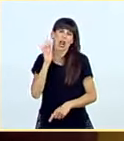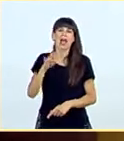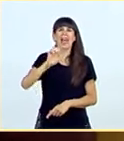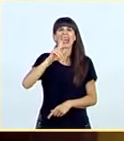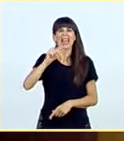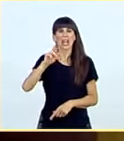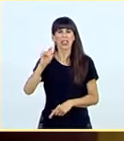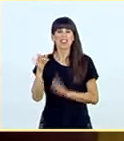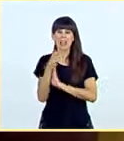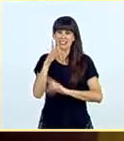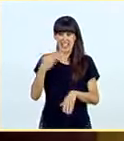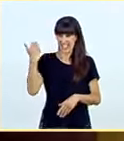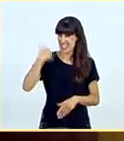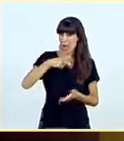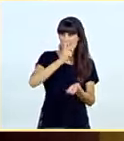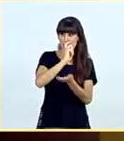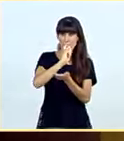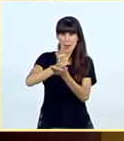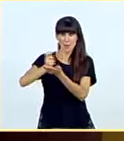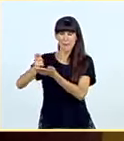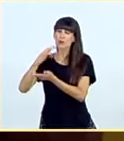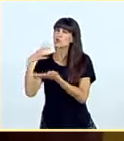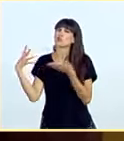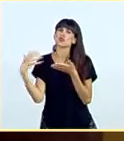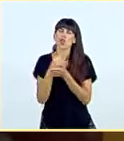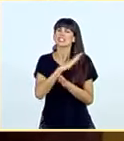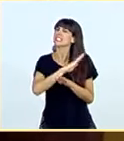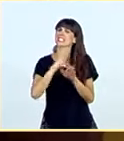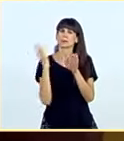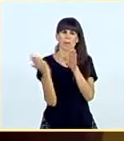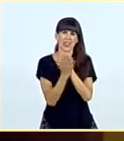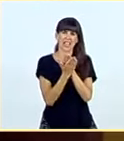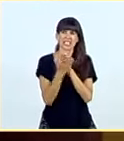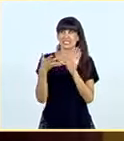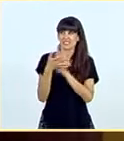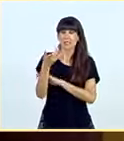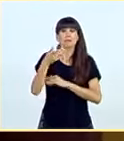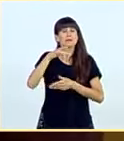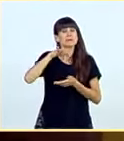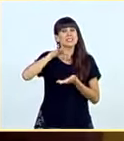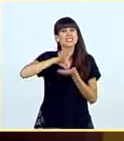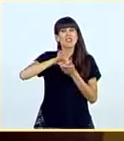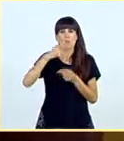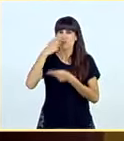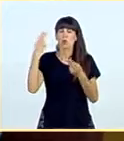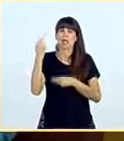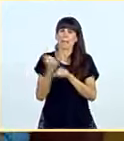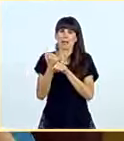y se han abonado todos los expedientes que correctamente han entrado en el Servicio Público de Empleo.